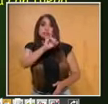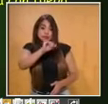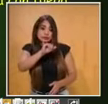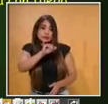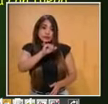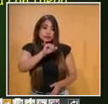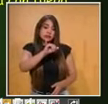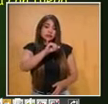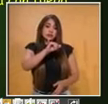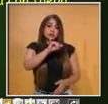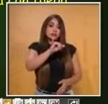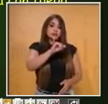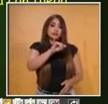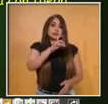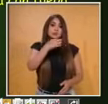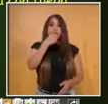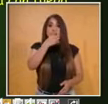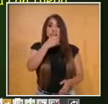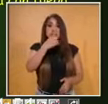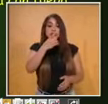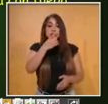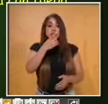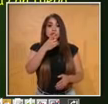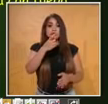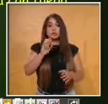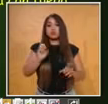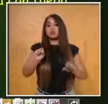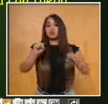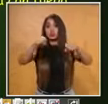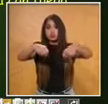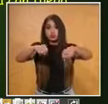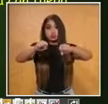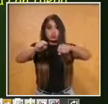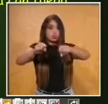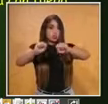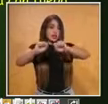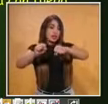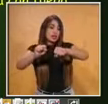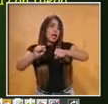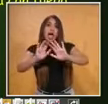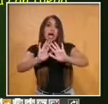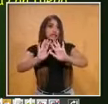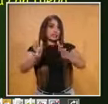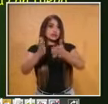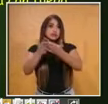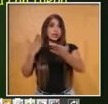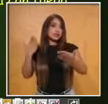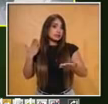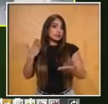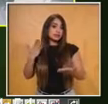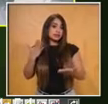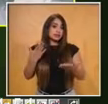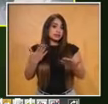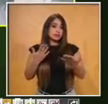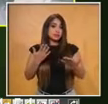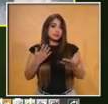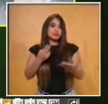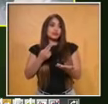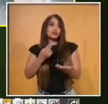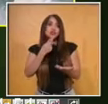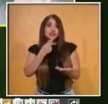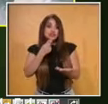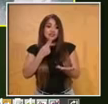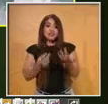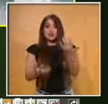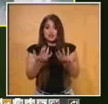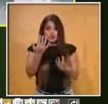¿sí? Y dice, la motocicleta de vapor con turbina funcionaba con fuego. Durante